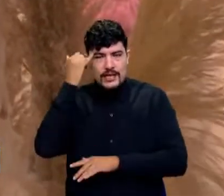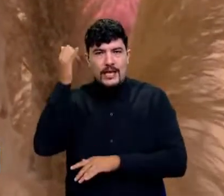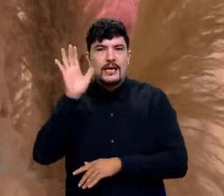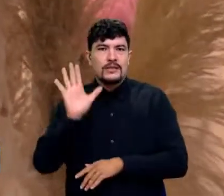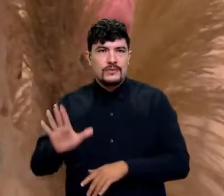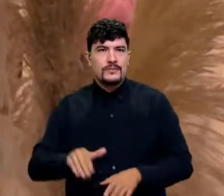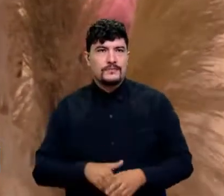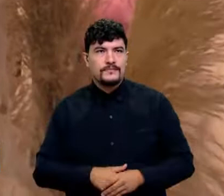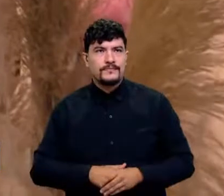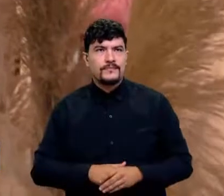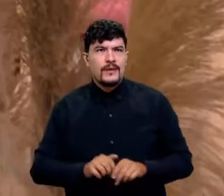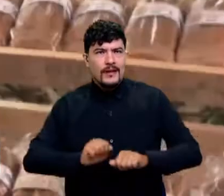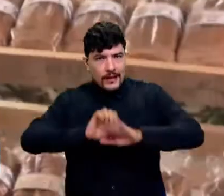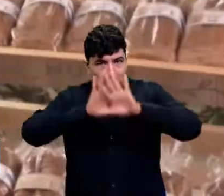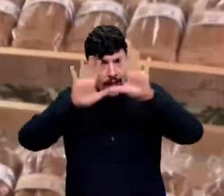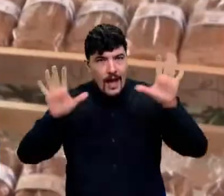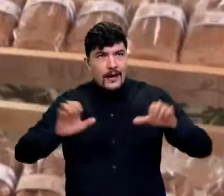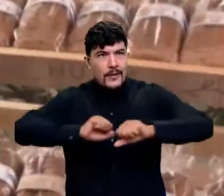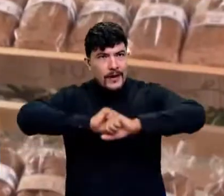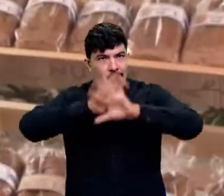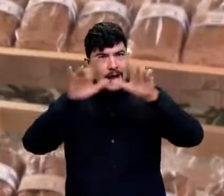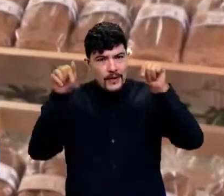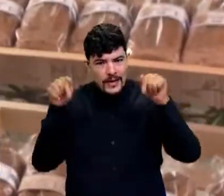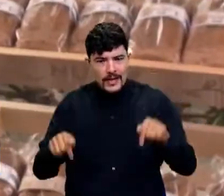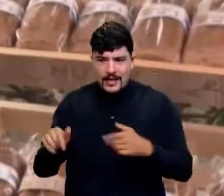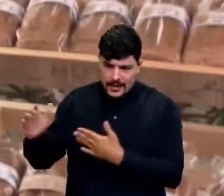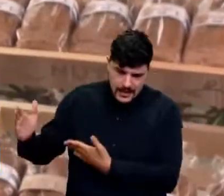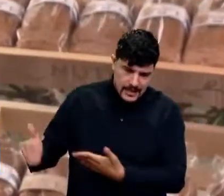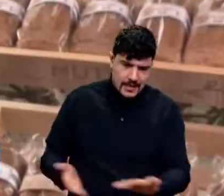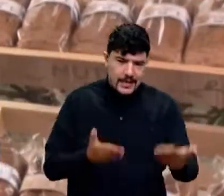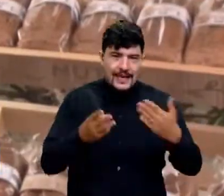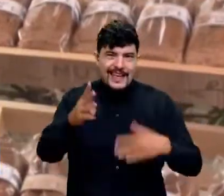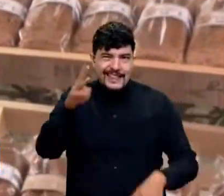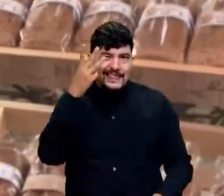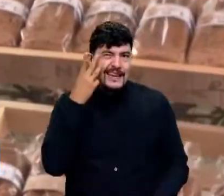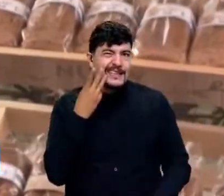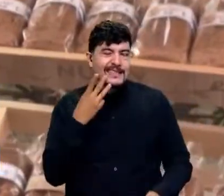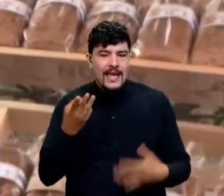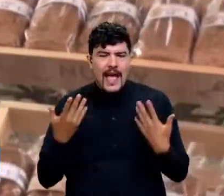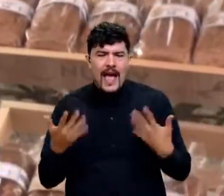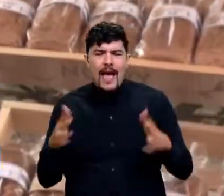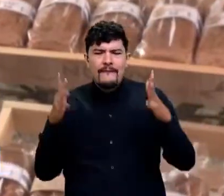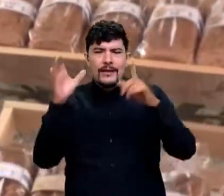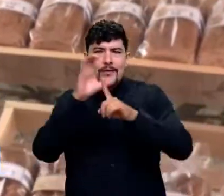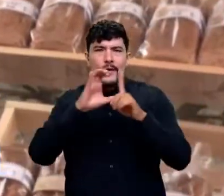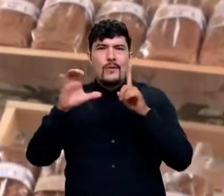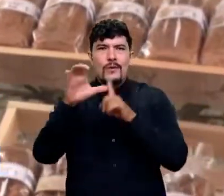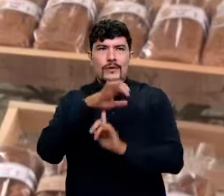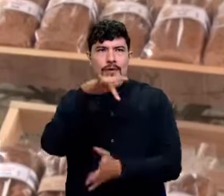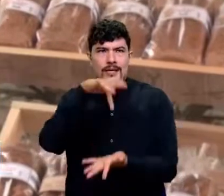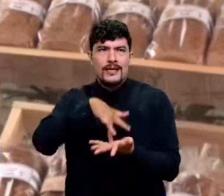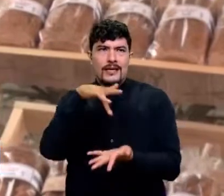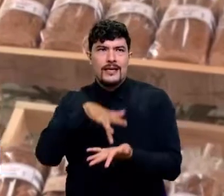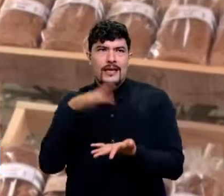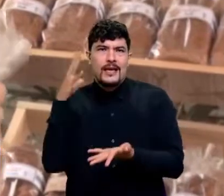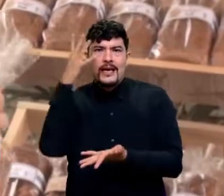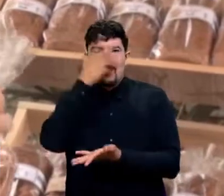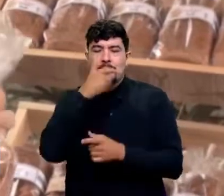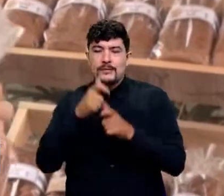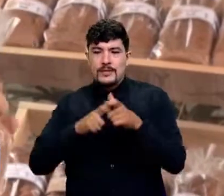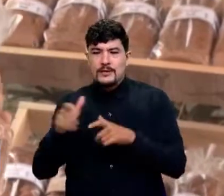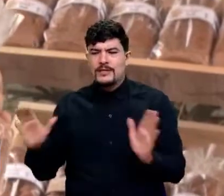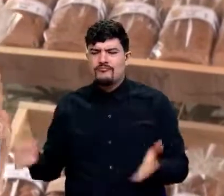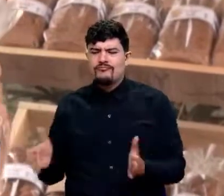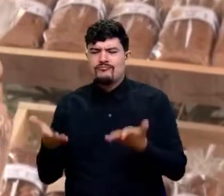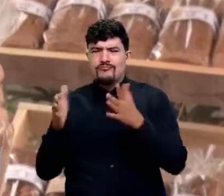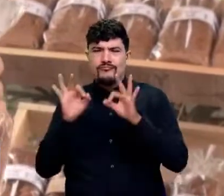pero claro por supuesto que están bien venimos todos son tres días que van a haber eventos culturales y participación de maravillosos emprendimientos